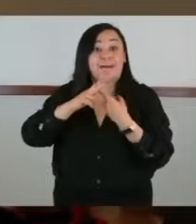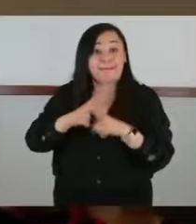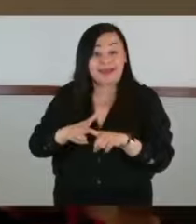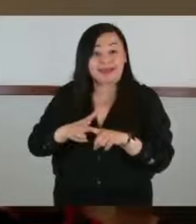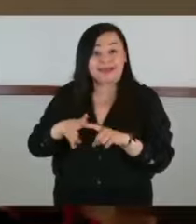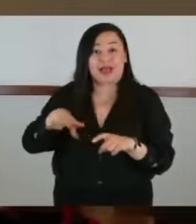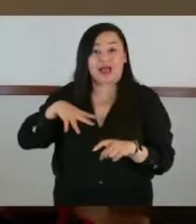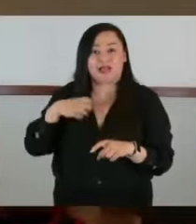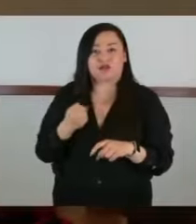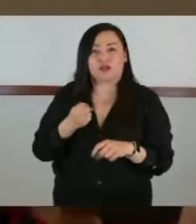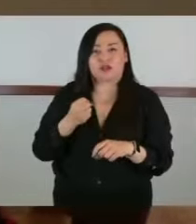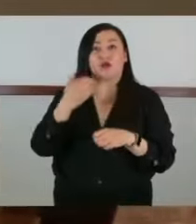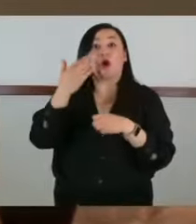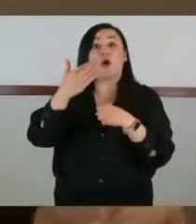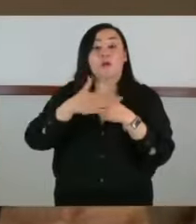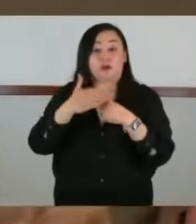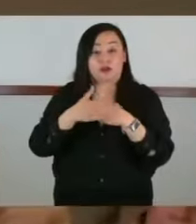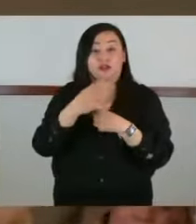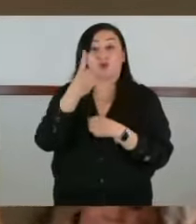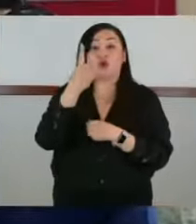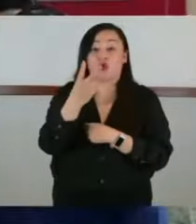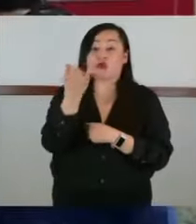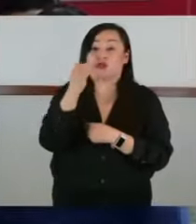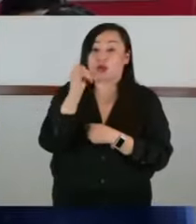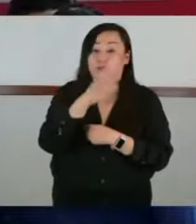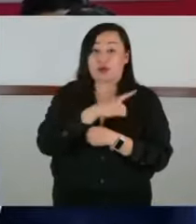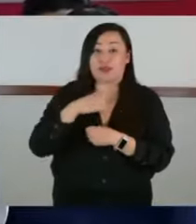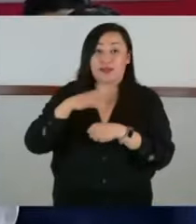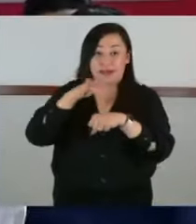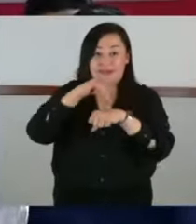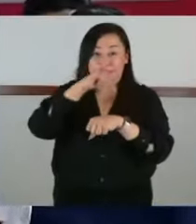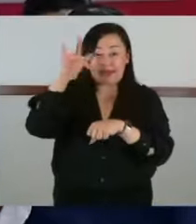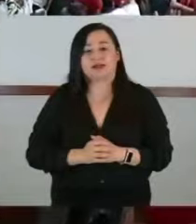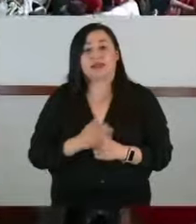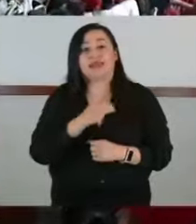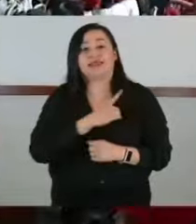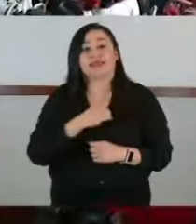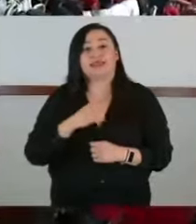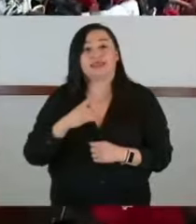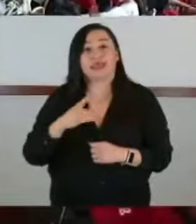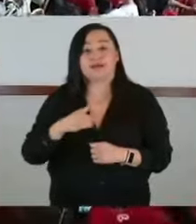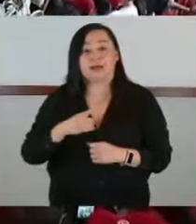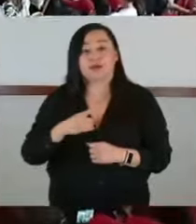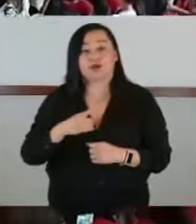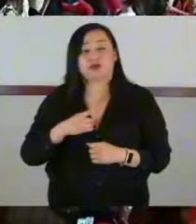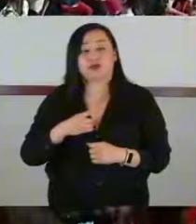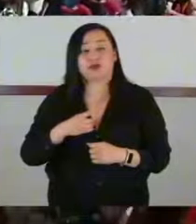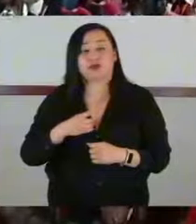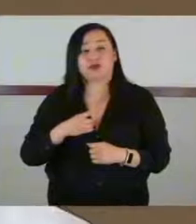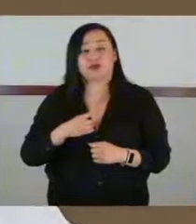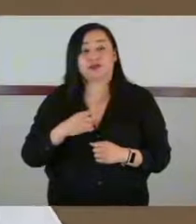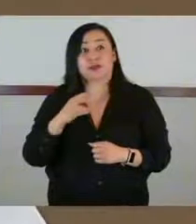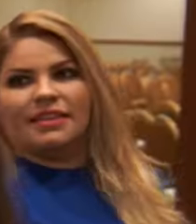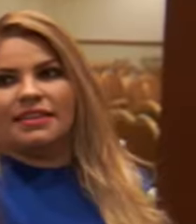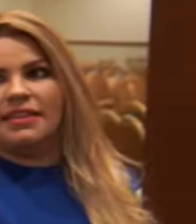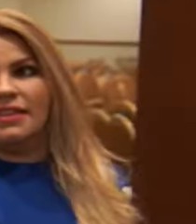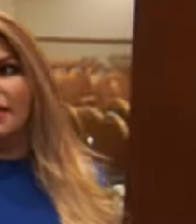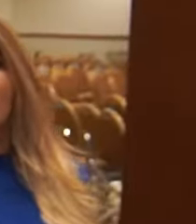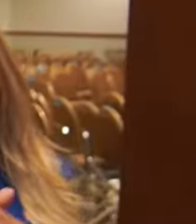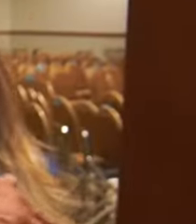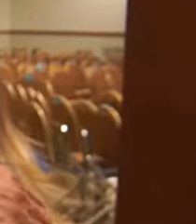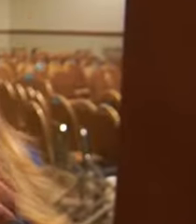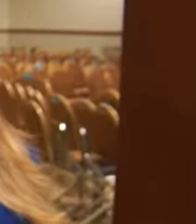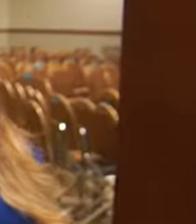el 2 de junio tiene que cristalizar con la elección como triunfadores. Lo iniciamos bien,